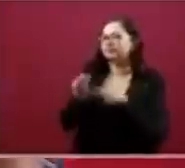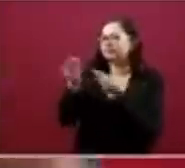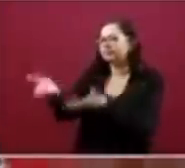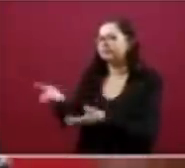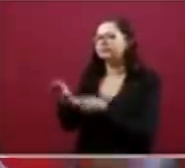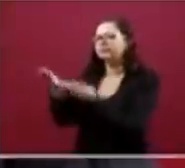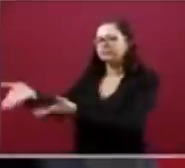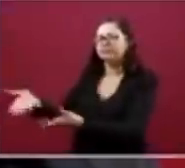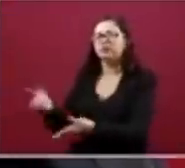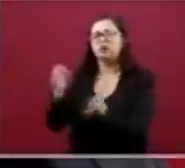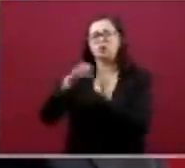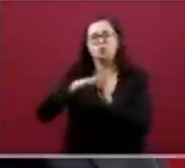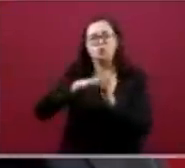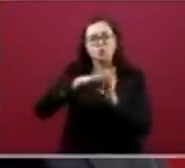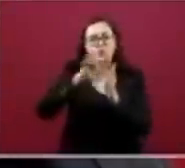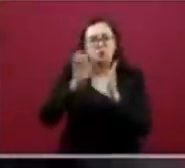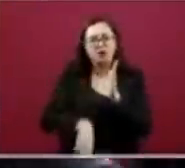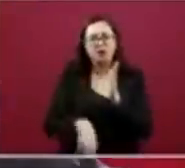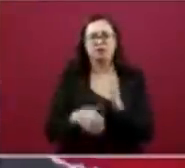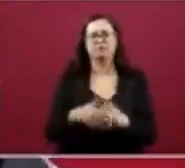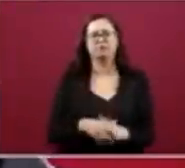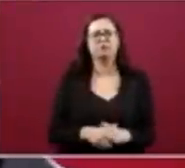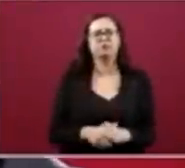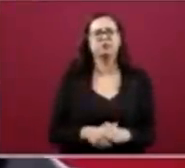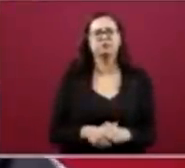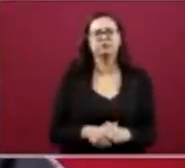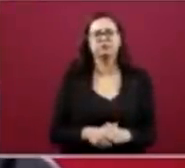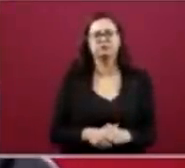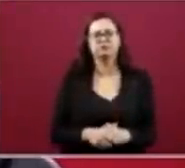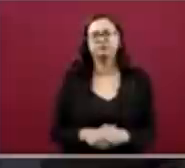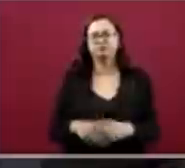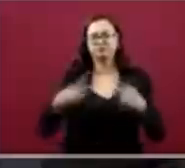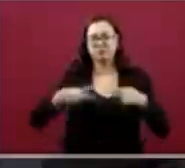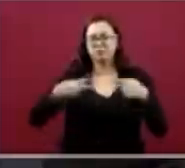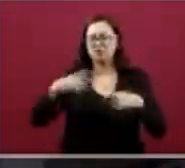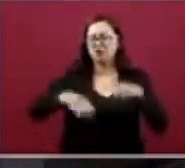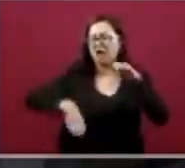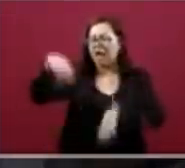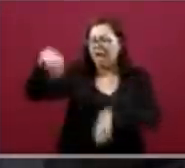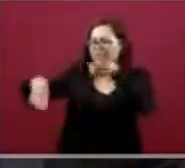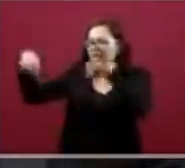Por ejemplo, que todos los adultos mayores